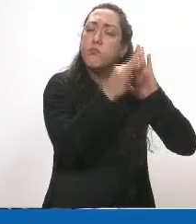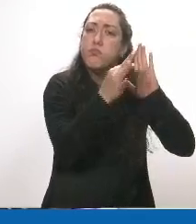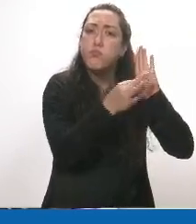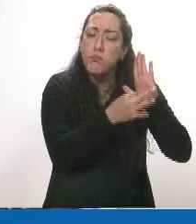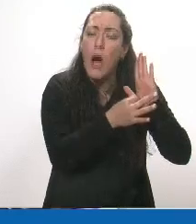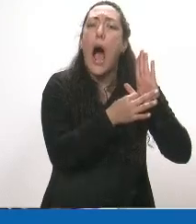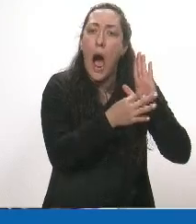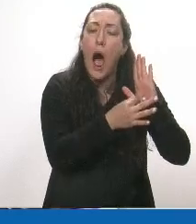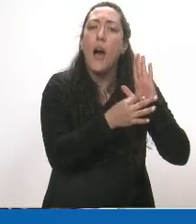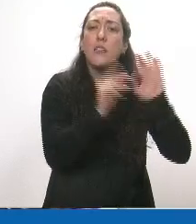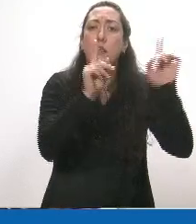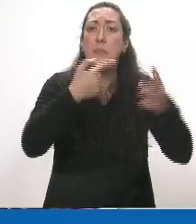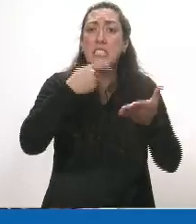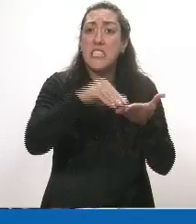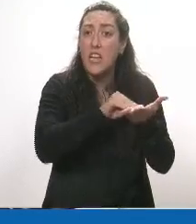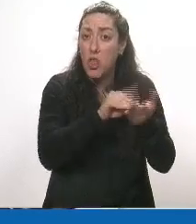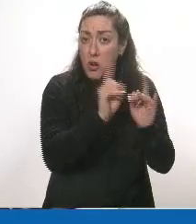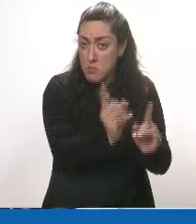planteos que habían hecho los propios senadores,